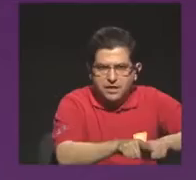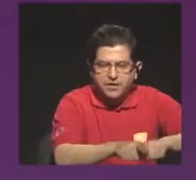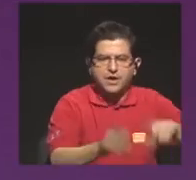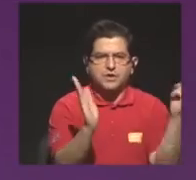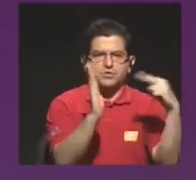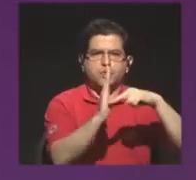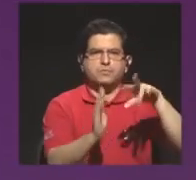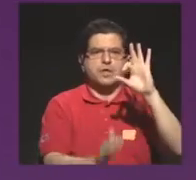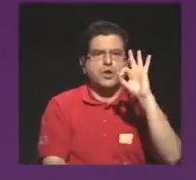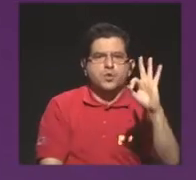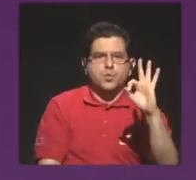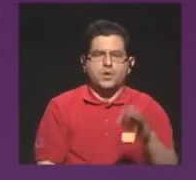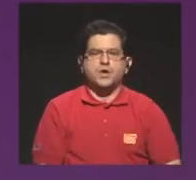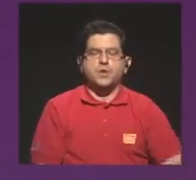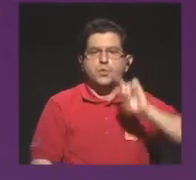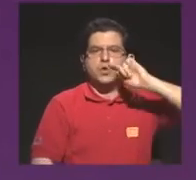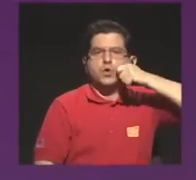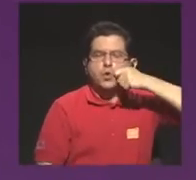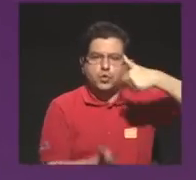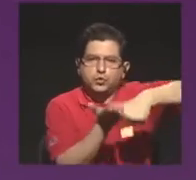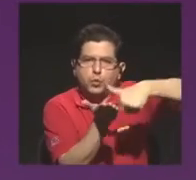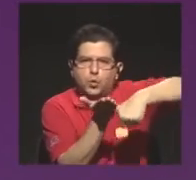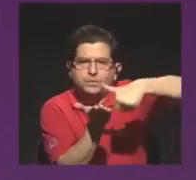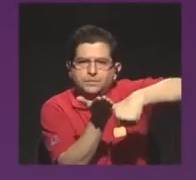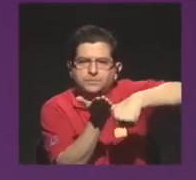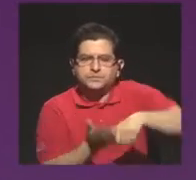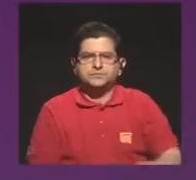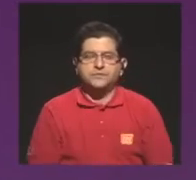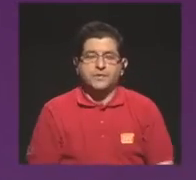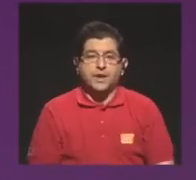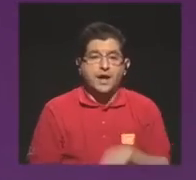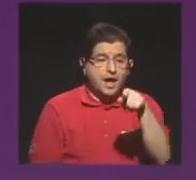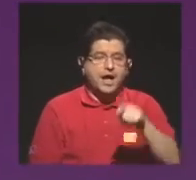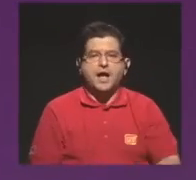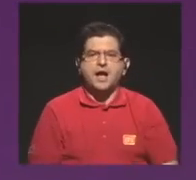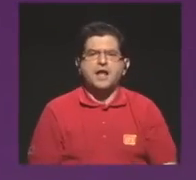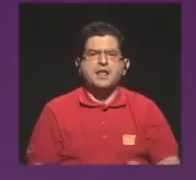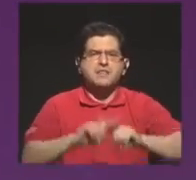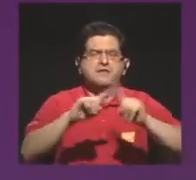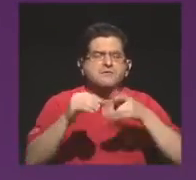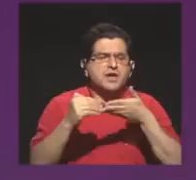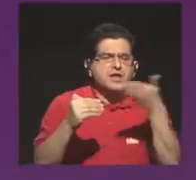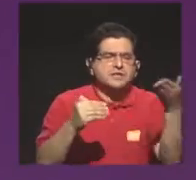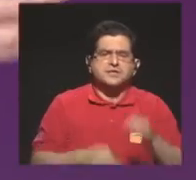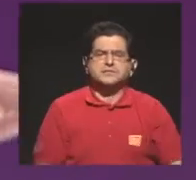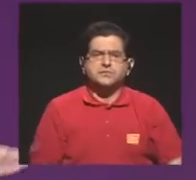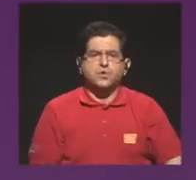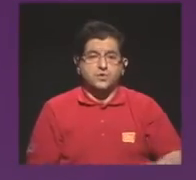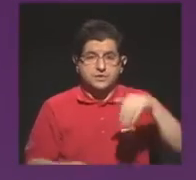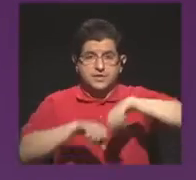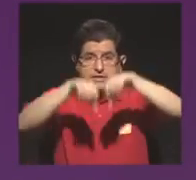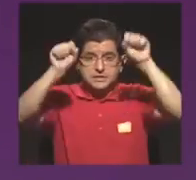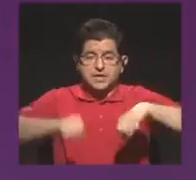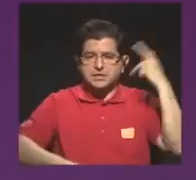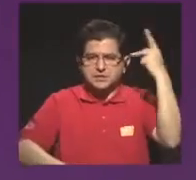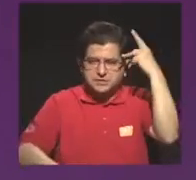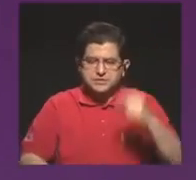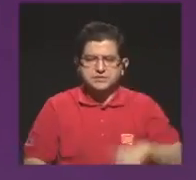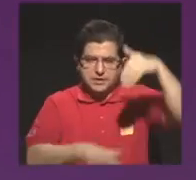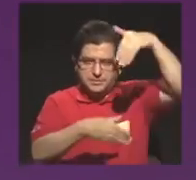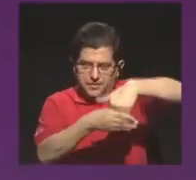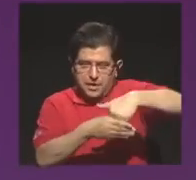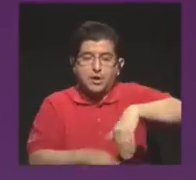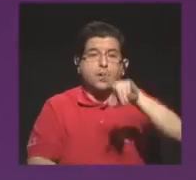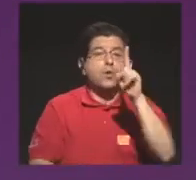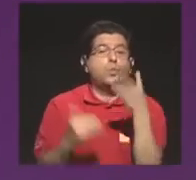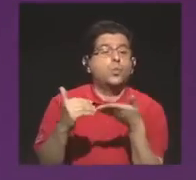el 2009 al Código Electoral, se inscriben ahí varios elementos que marcan el sistema político. Uno de